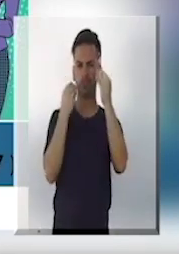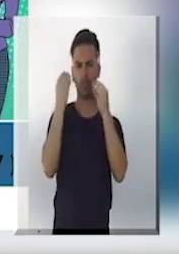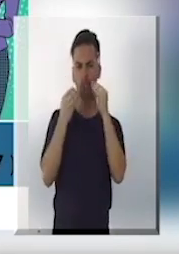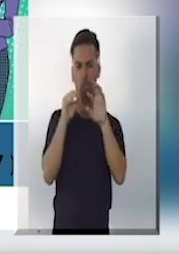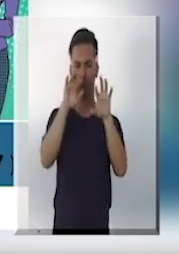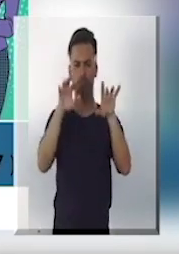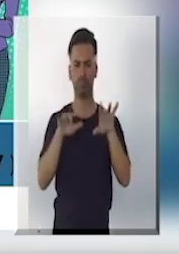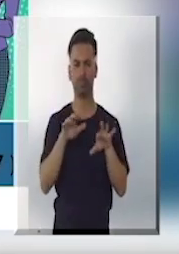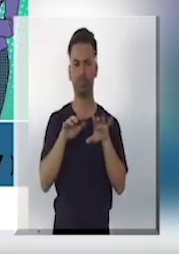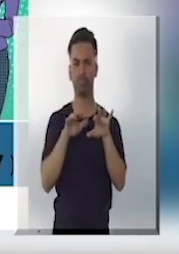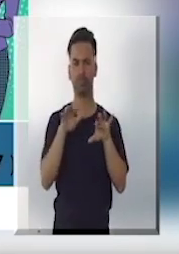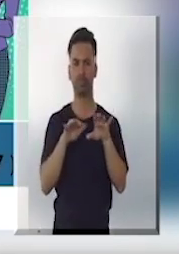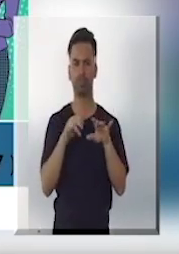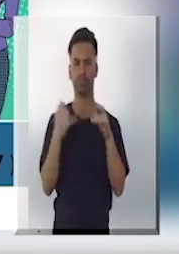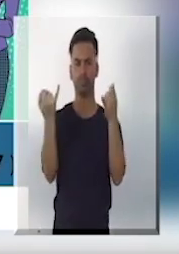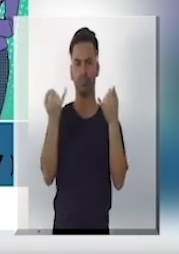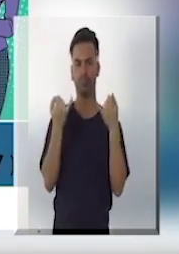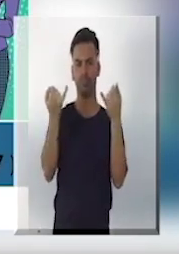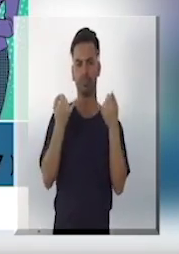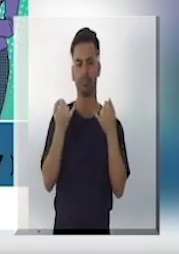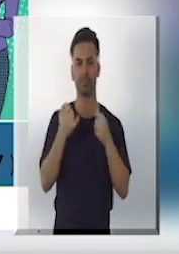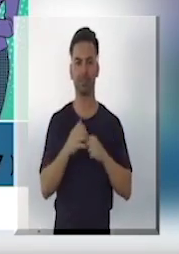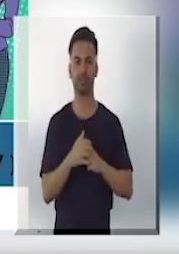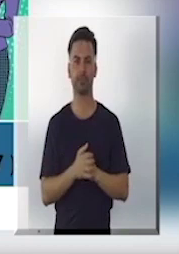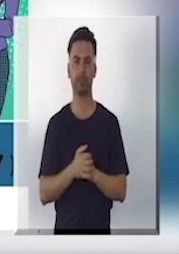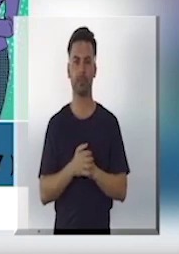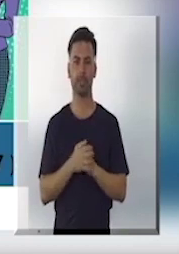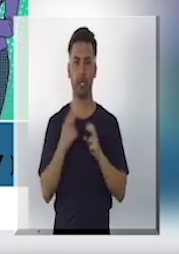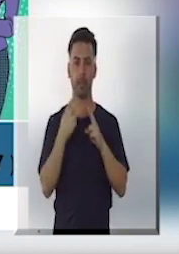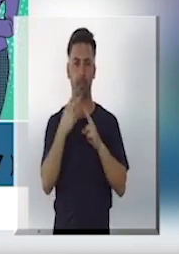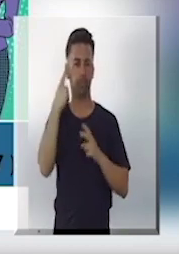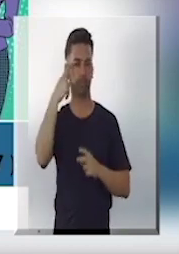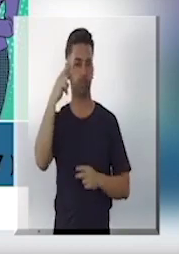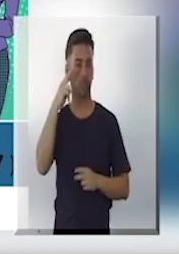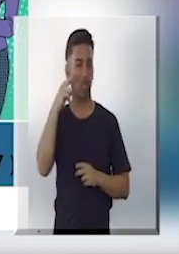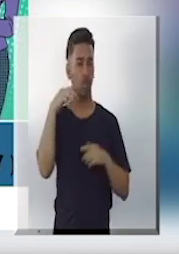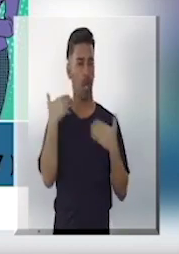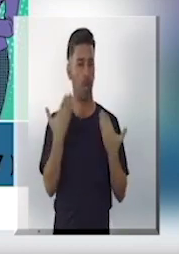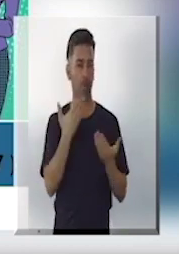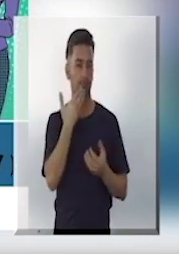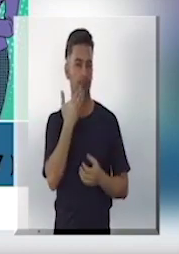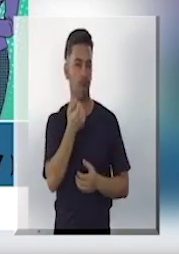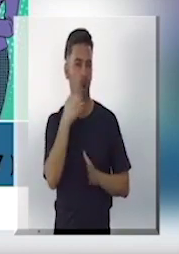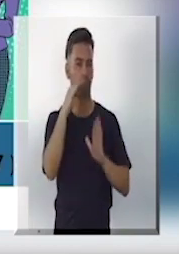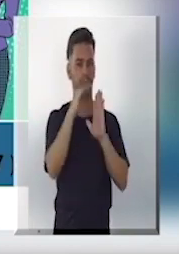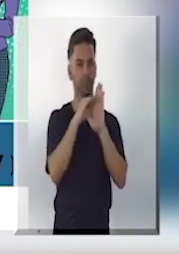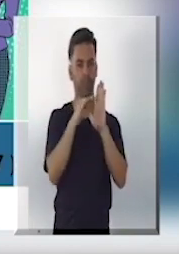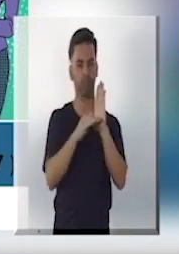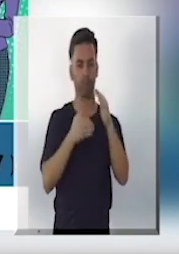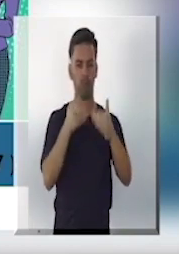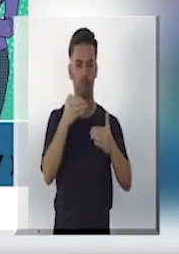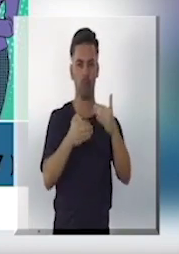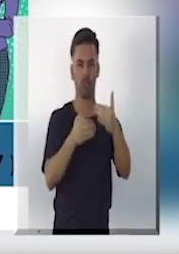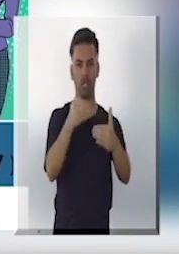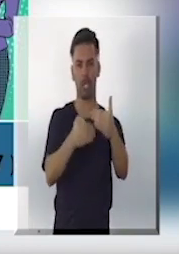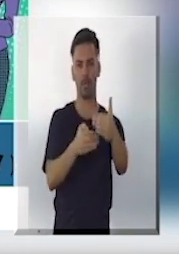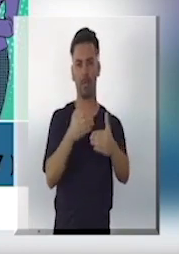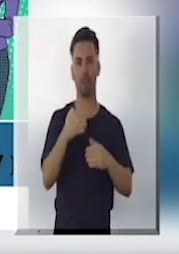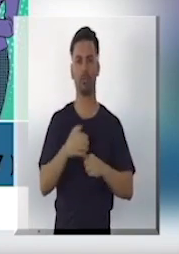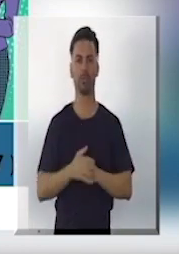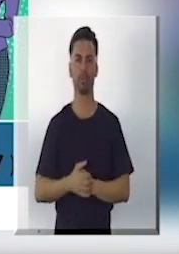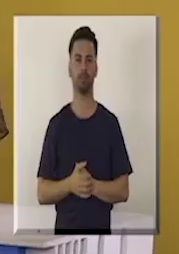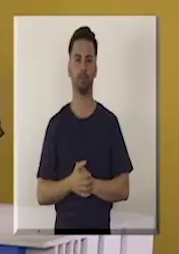por la manera de fijar mejor los procedimientos porque puede realizar más tareas de